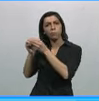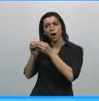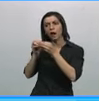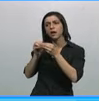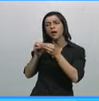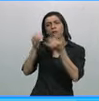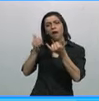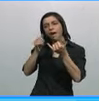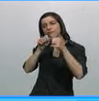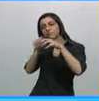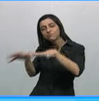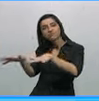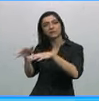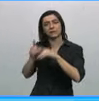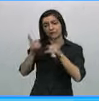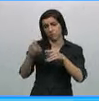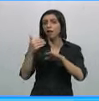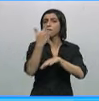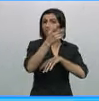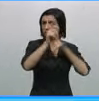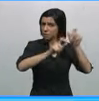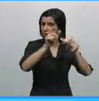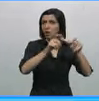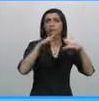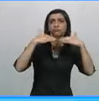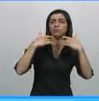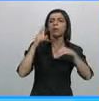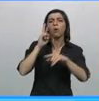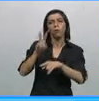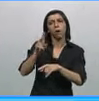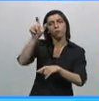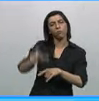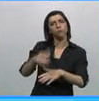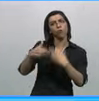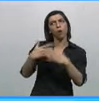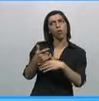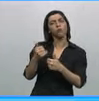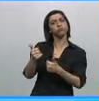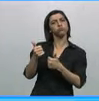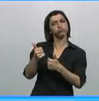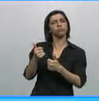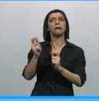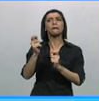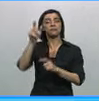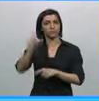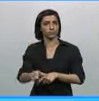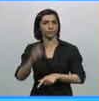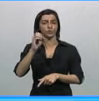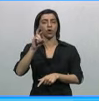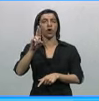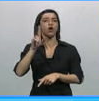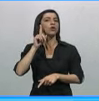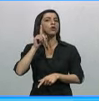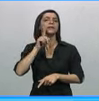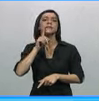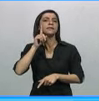estamos viendo los partidos. Estoy hablando de Ortigoza, que, por ejemplo, hace muy poco tiempo disputó un partido con